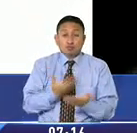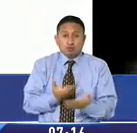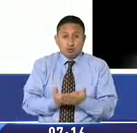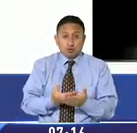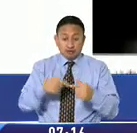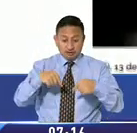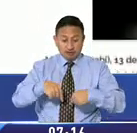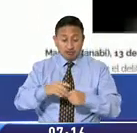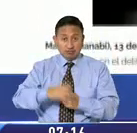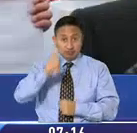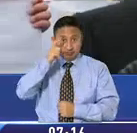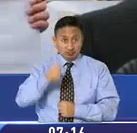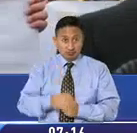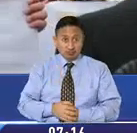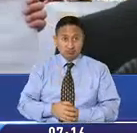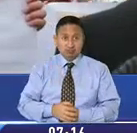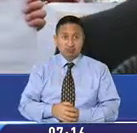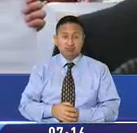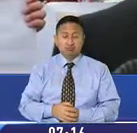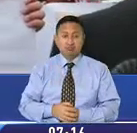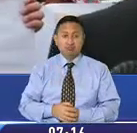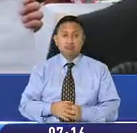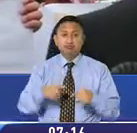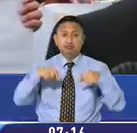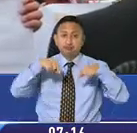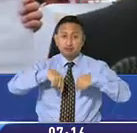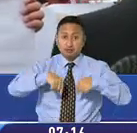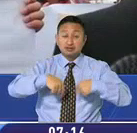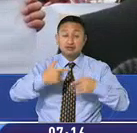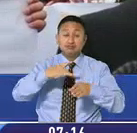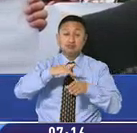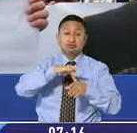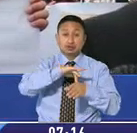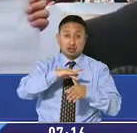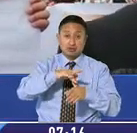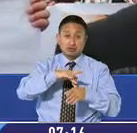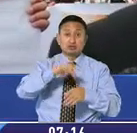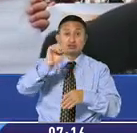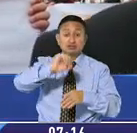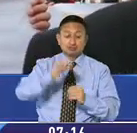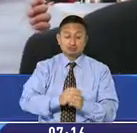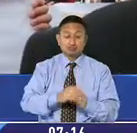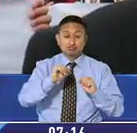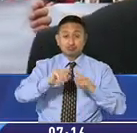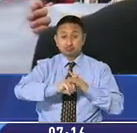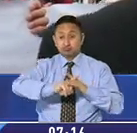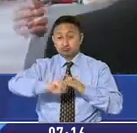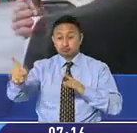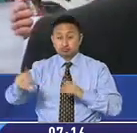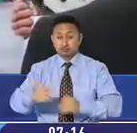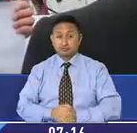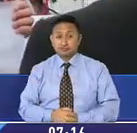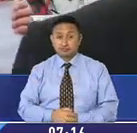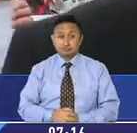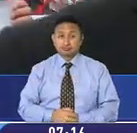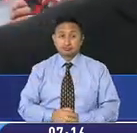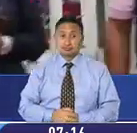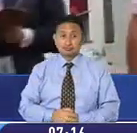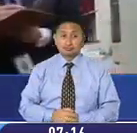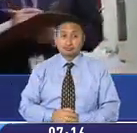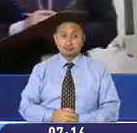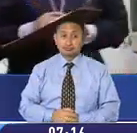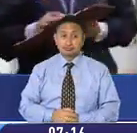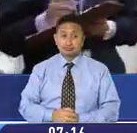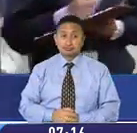por fiscalía. Aquí habría riesgo procesal y peligro de fuga si no se dicta esa medida cautelar como es la prisión preventiva.